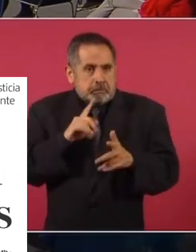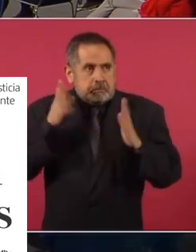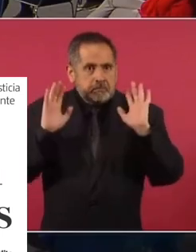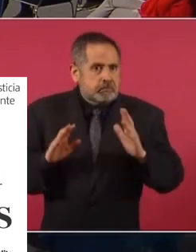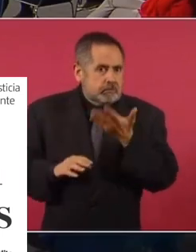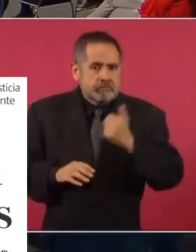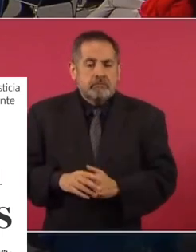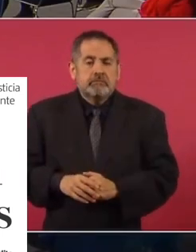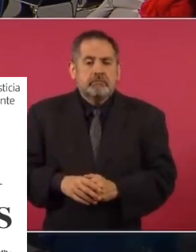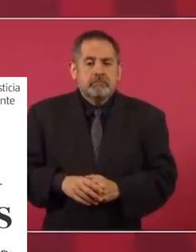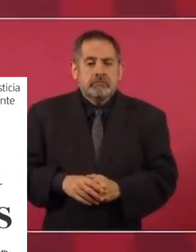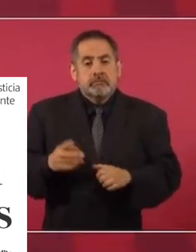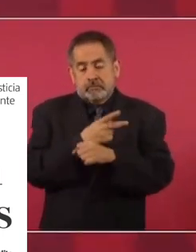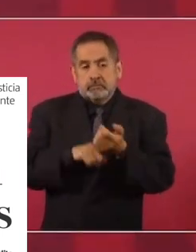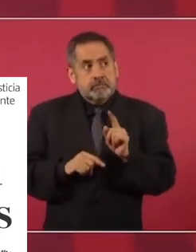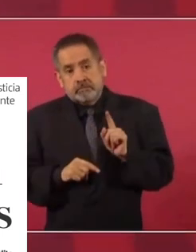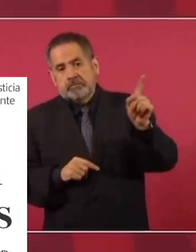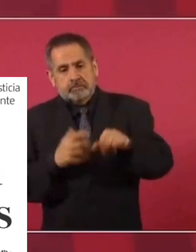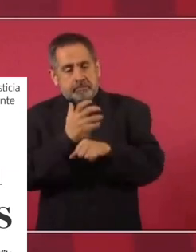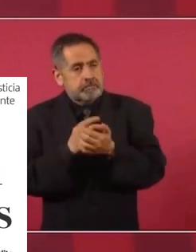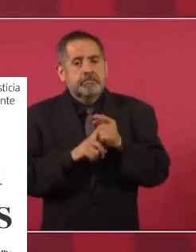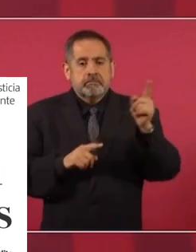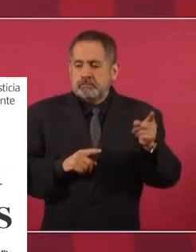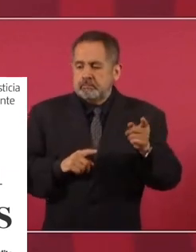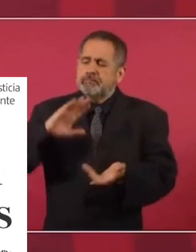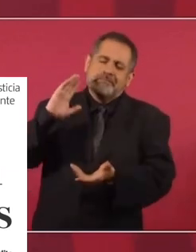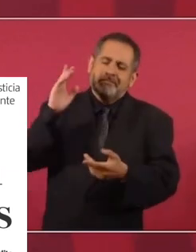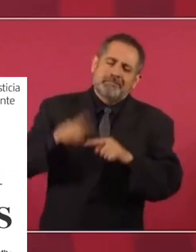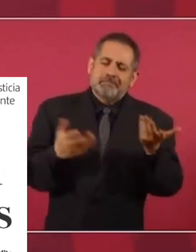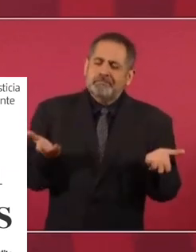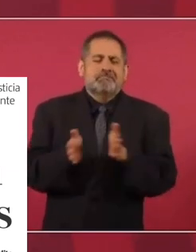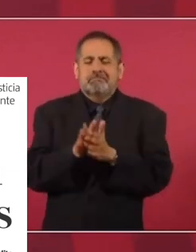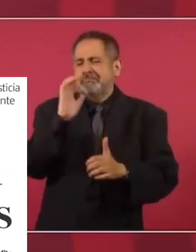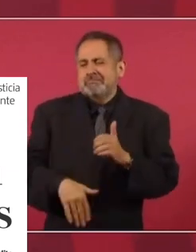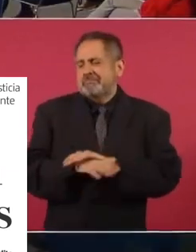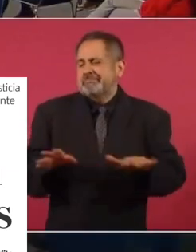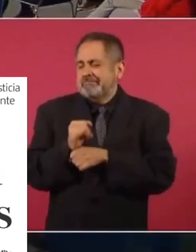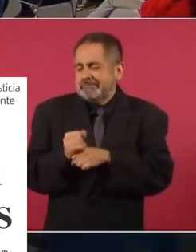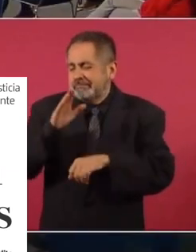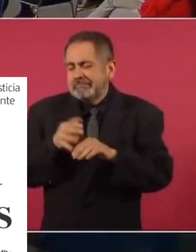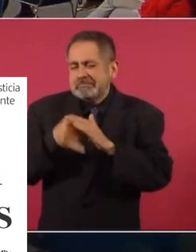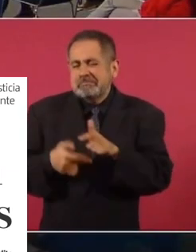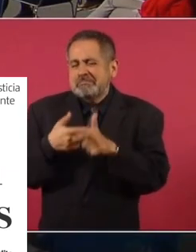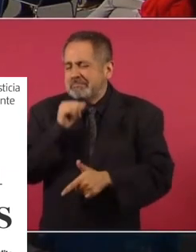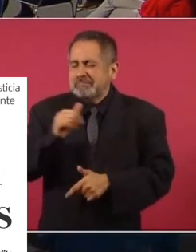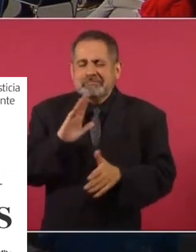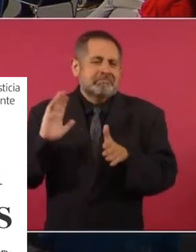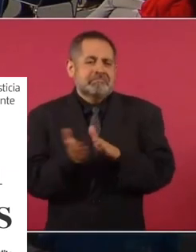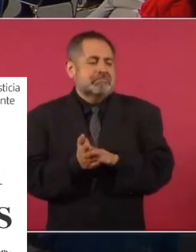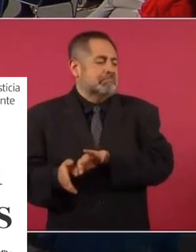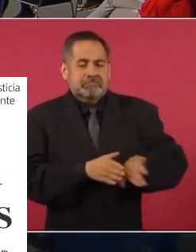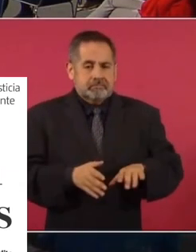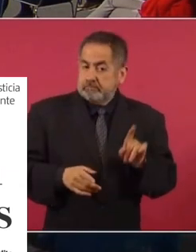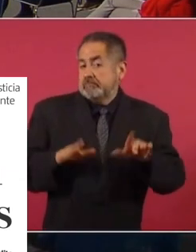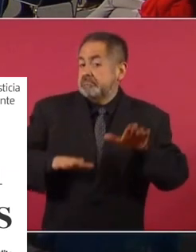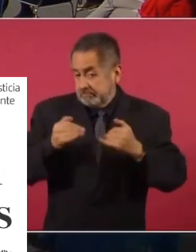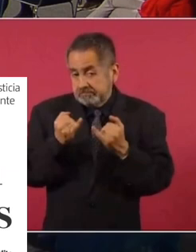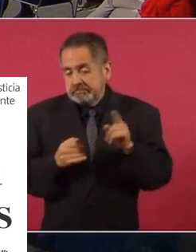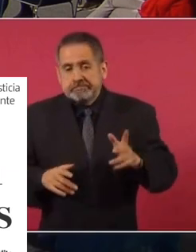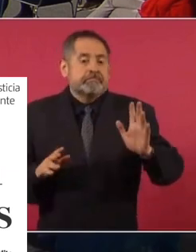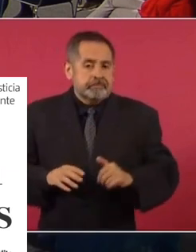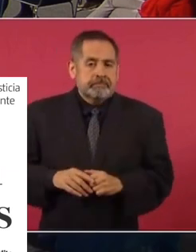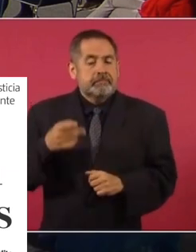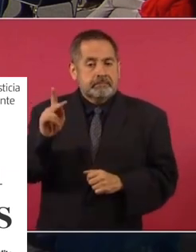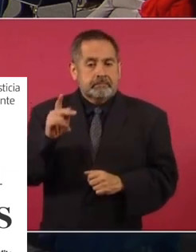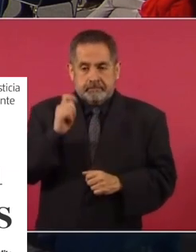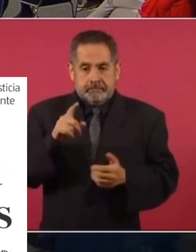vigente, que también suele pasar que allá dan carpetazo a asuntos que consideran no convenientes. Pero